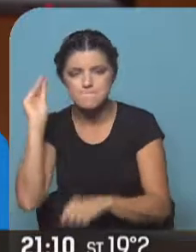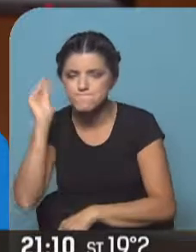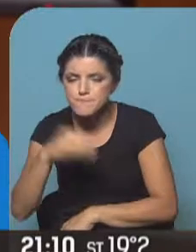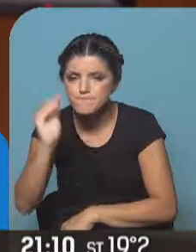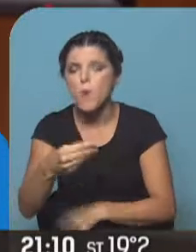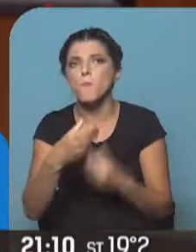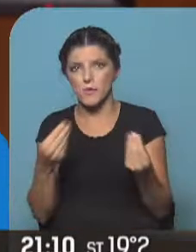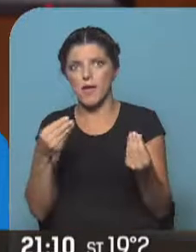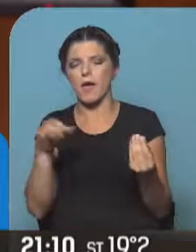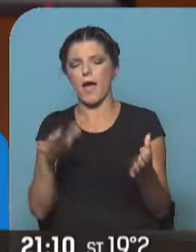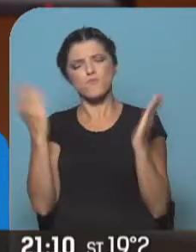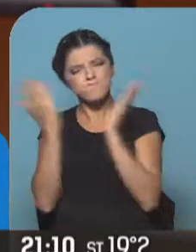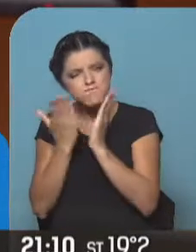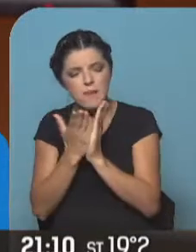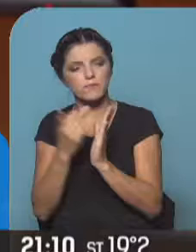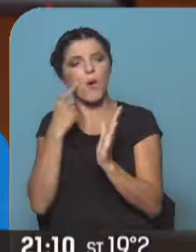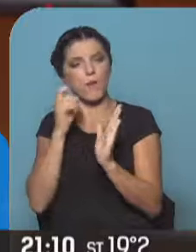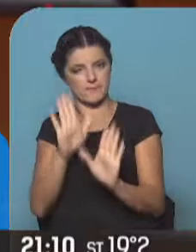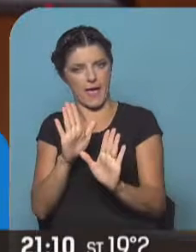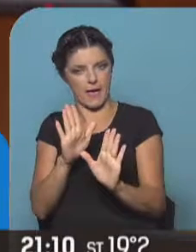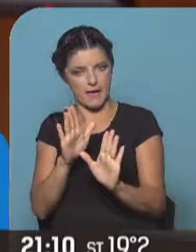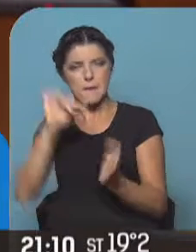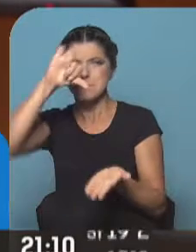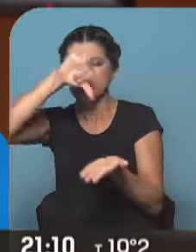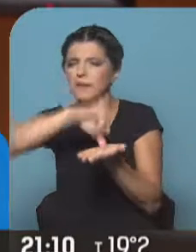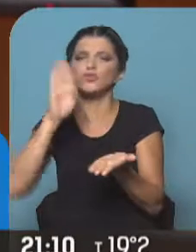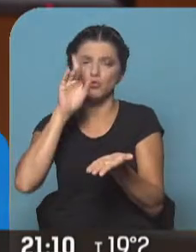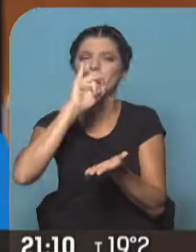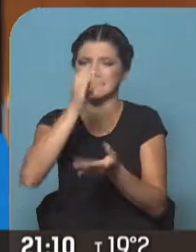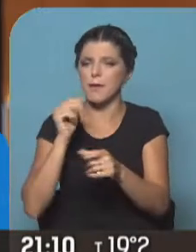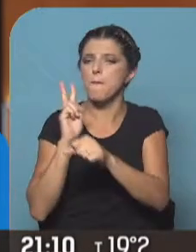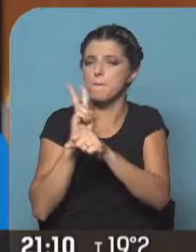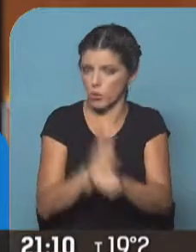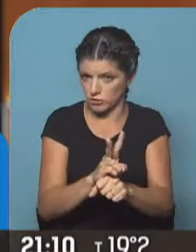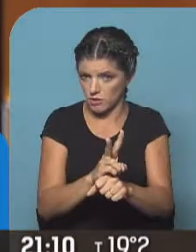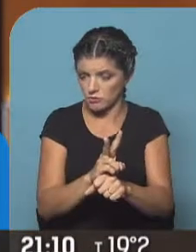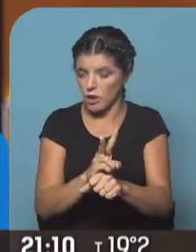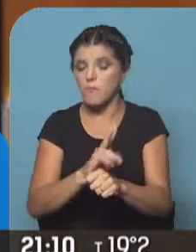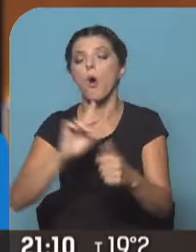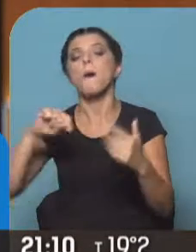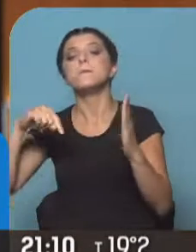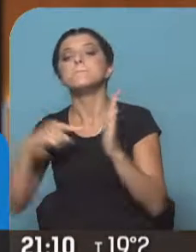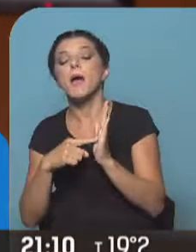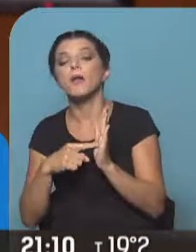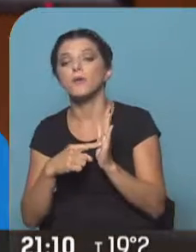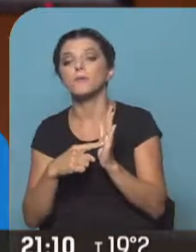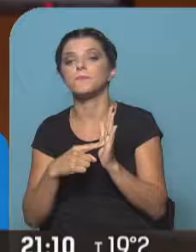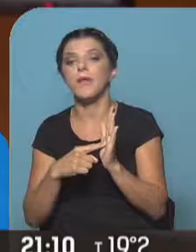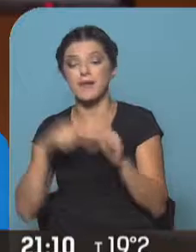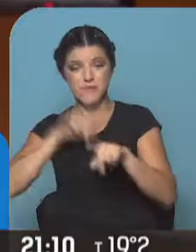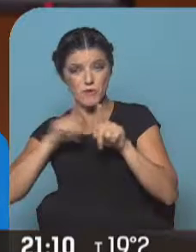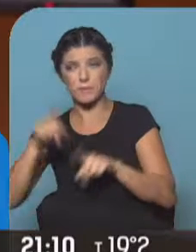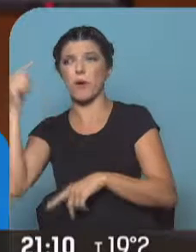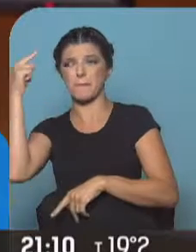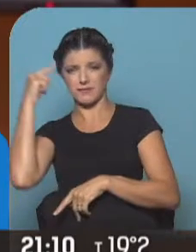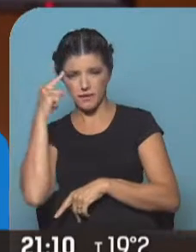decirlo de alguna manera, del proteccionismo no solo está en Estados Unidos, sino que en un momento de recesión, de desocupación y